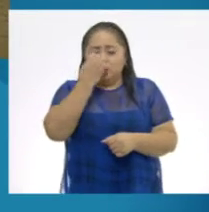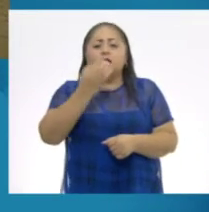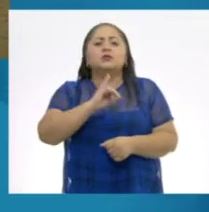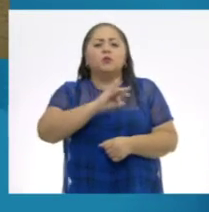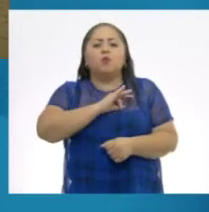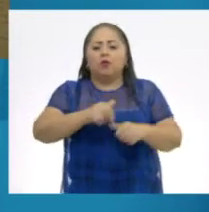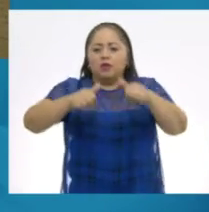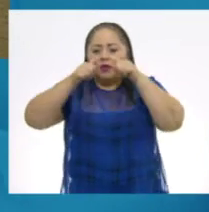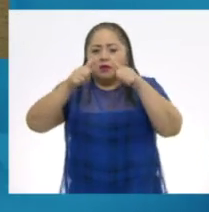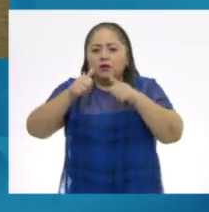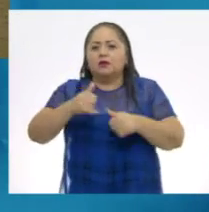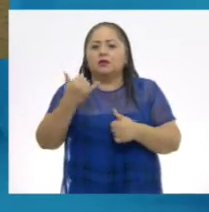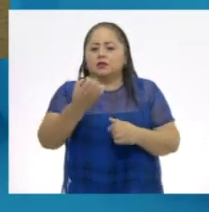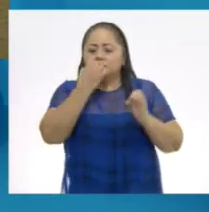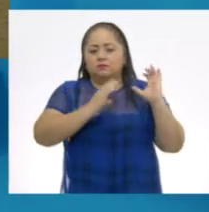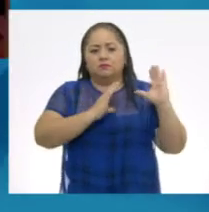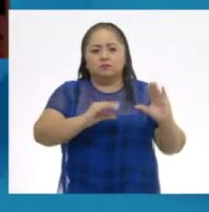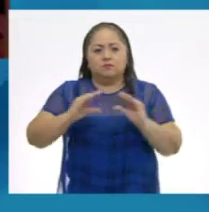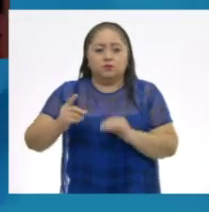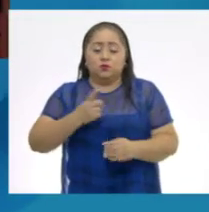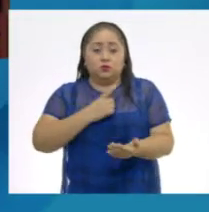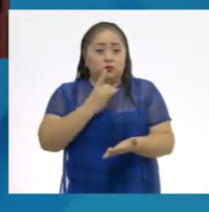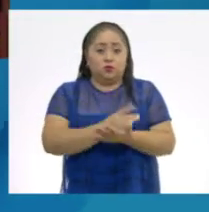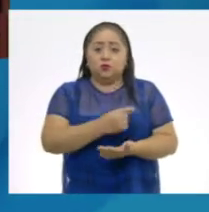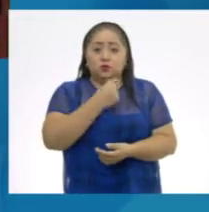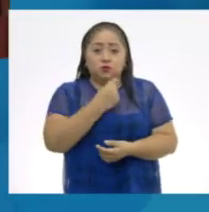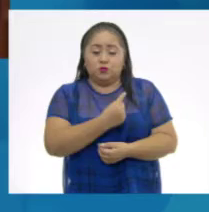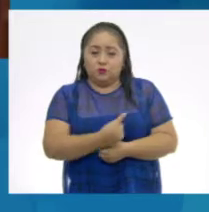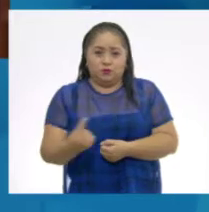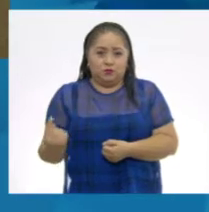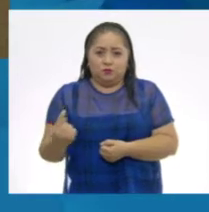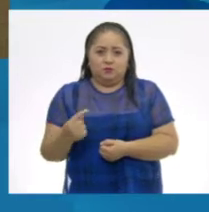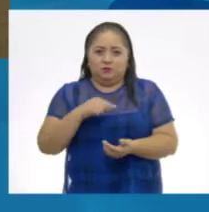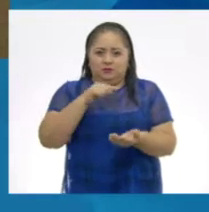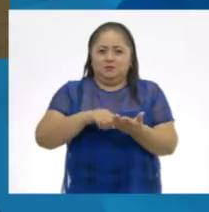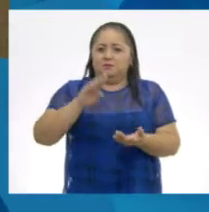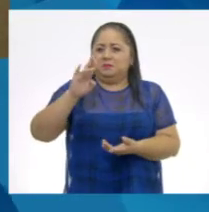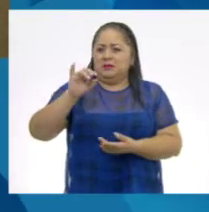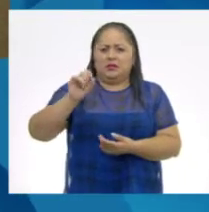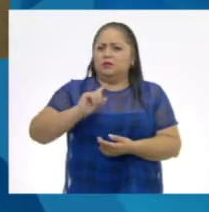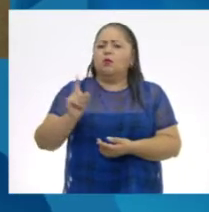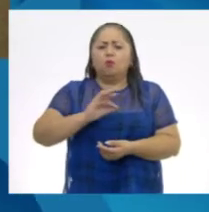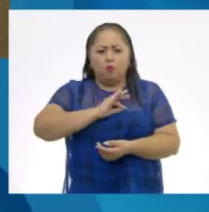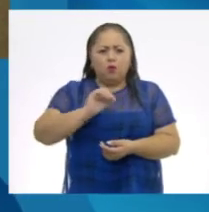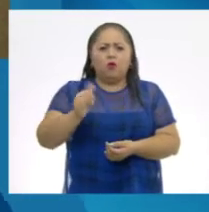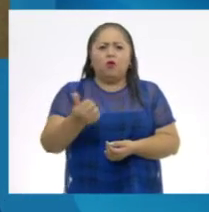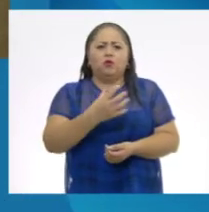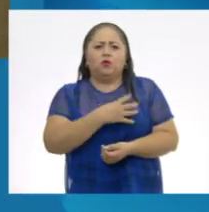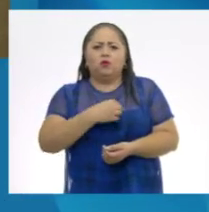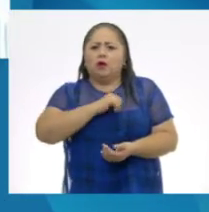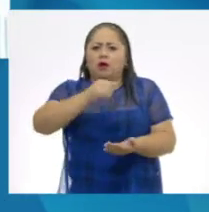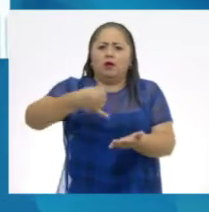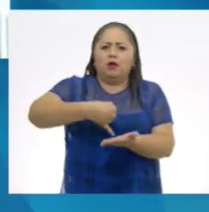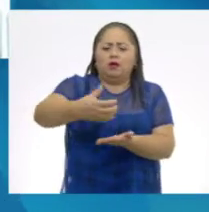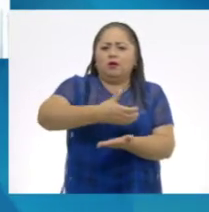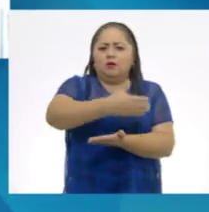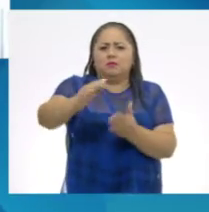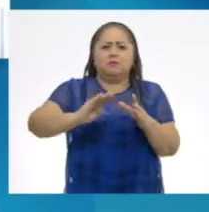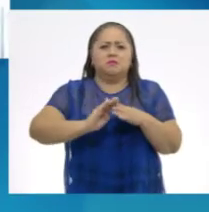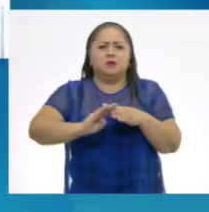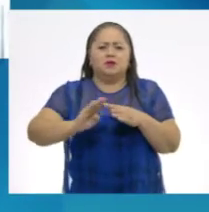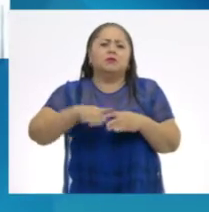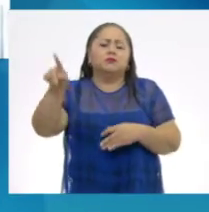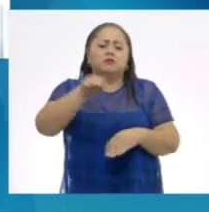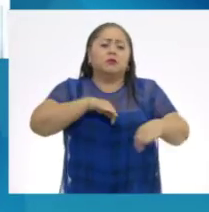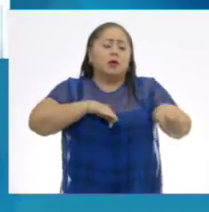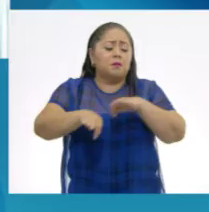capaz de atender y educar no solo a los niños del asentamiento Las Brisas, sino también a los hijos de jornaleros migrantes que